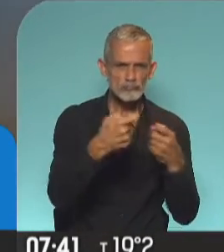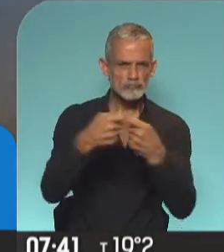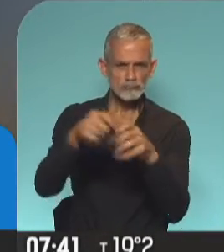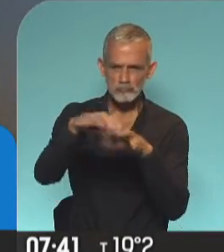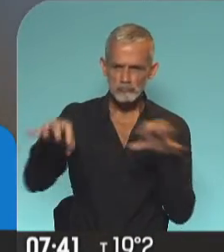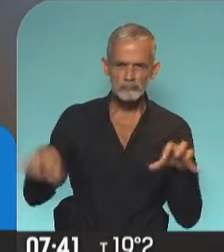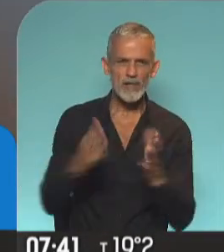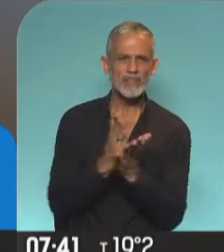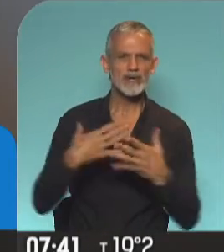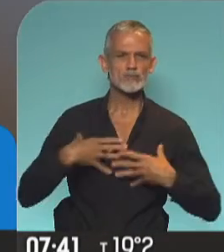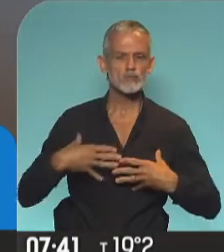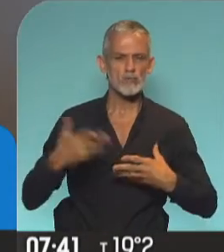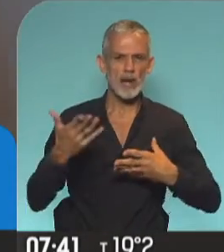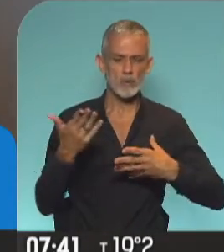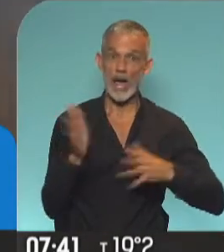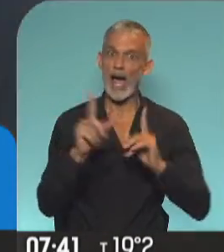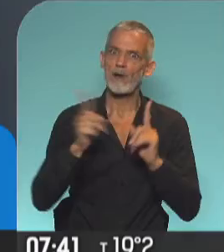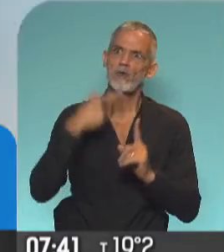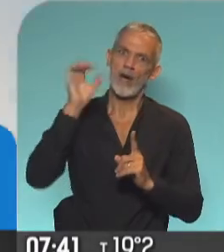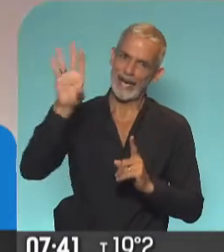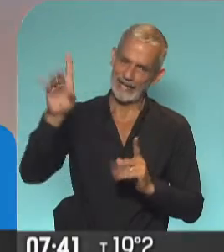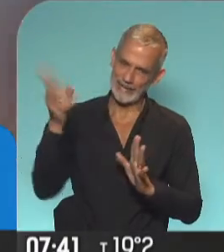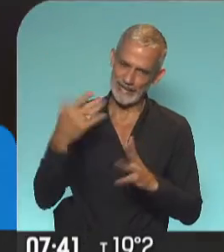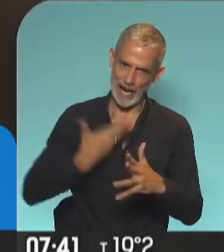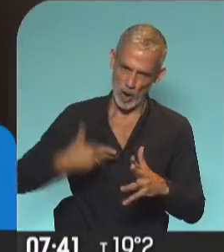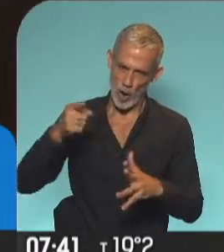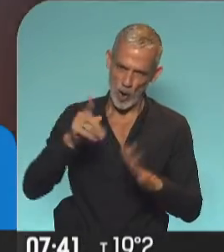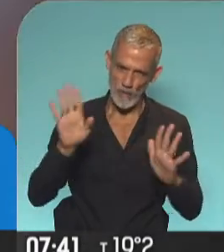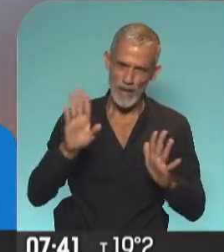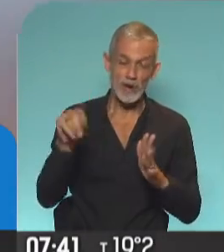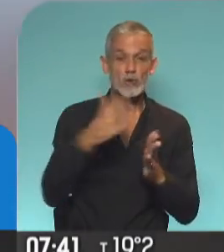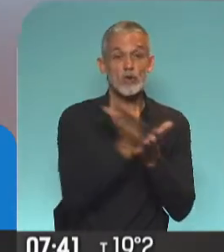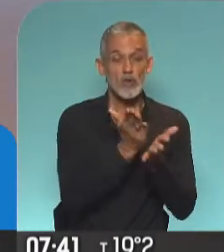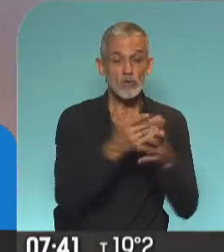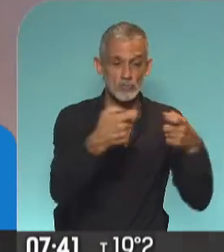humanos que tienen una mirada muy crítica al gobierno y organismos de derechos humanos que